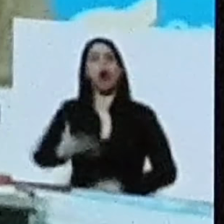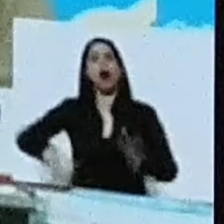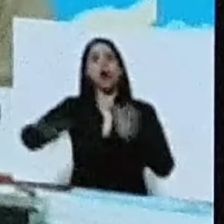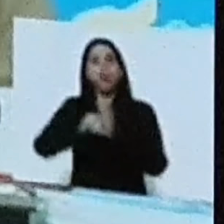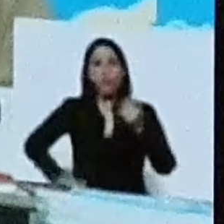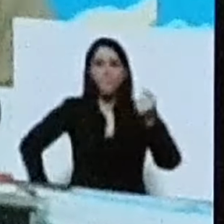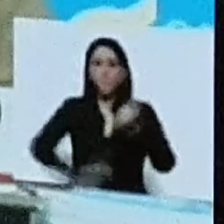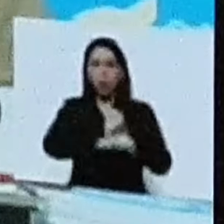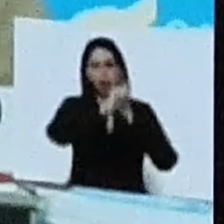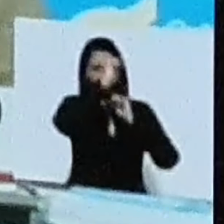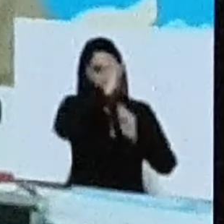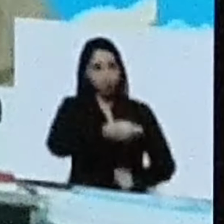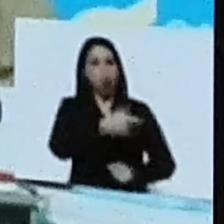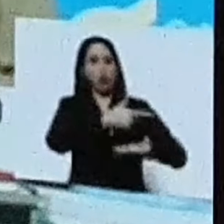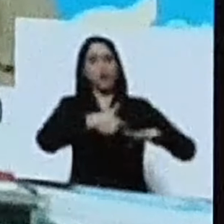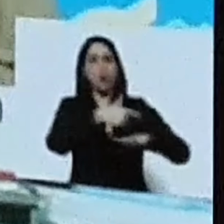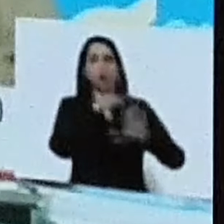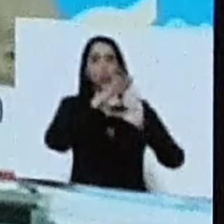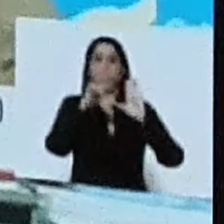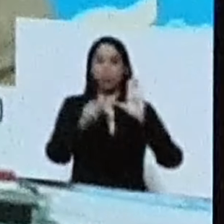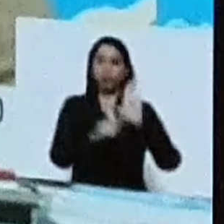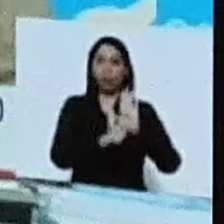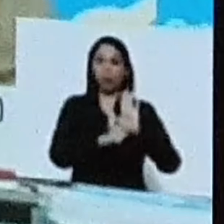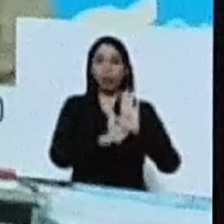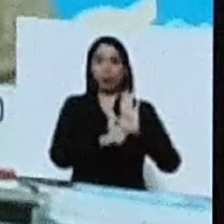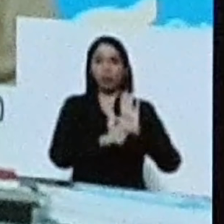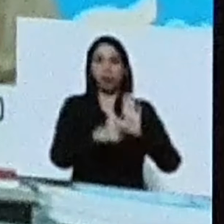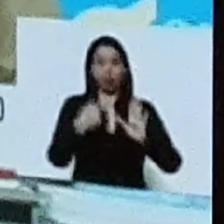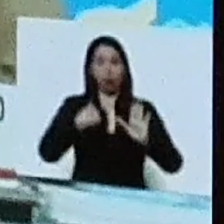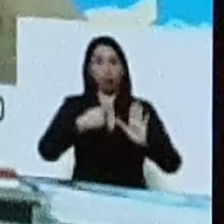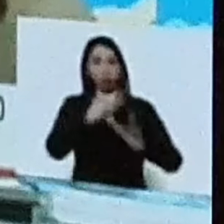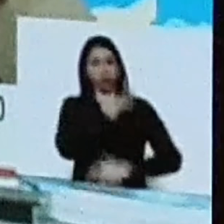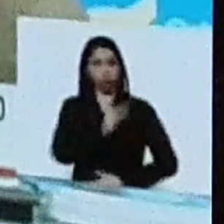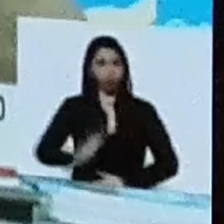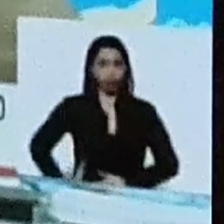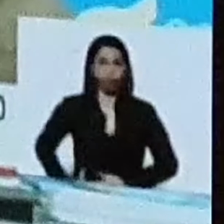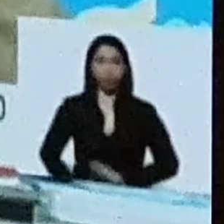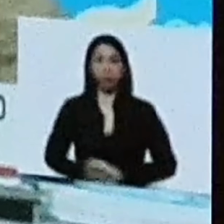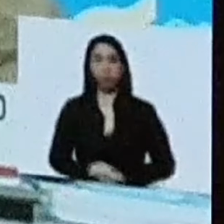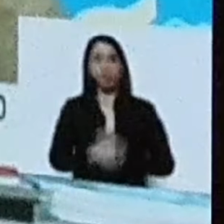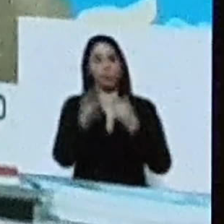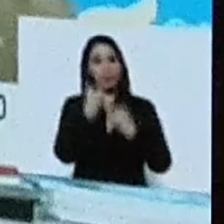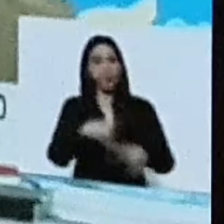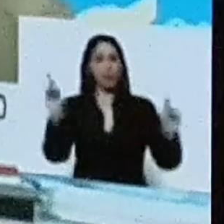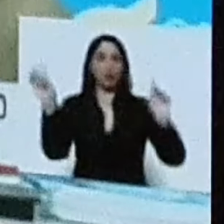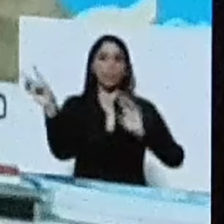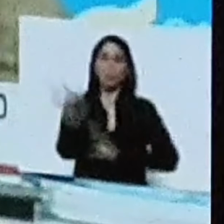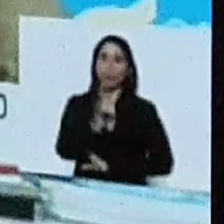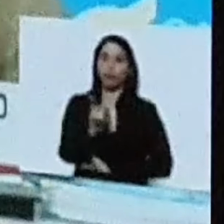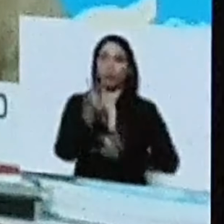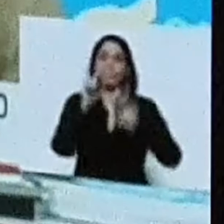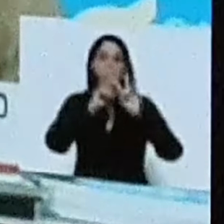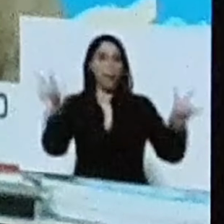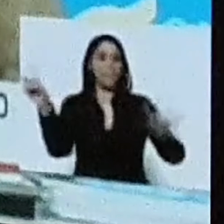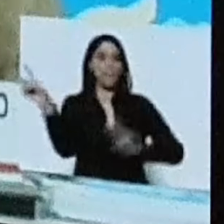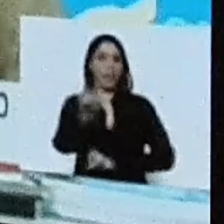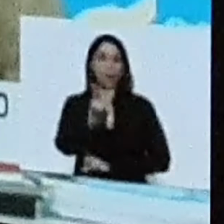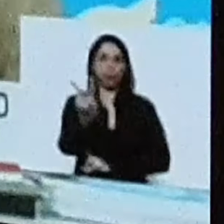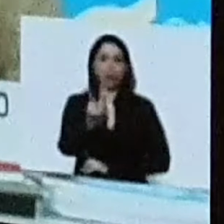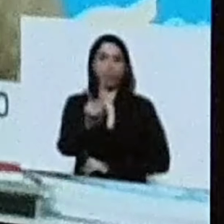al gobierno constitucional que presido, a la democracia venezolana, a la paz de